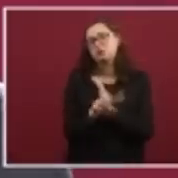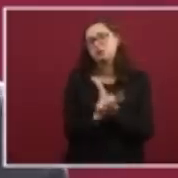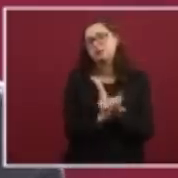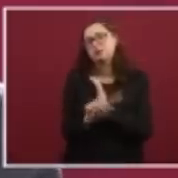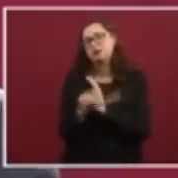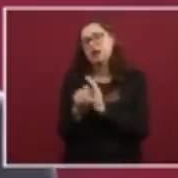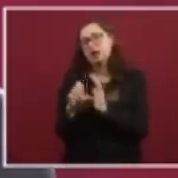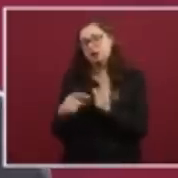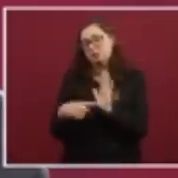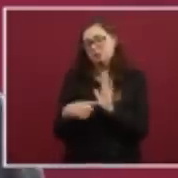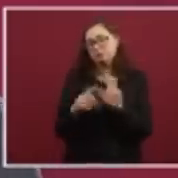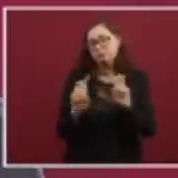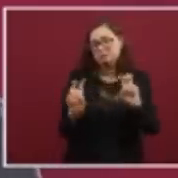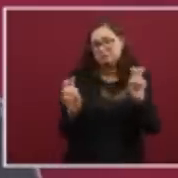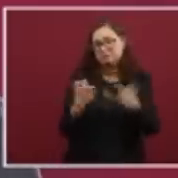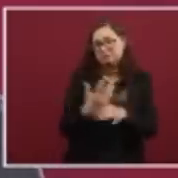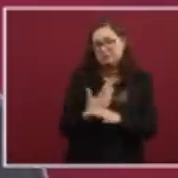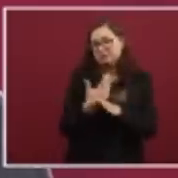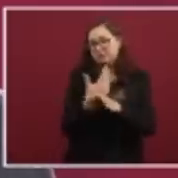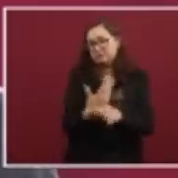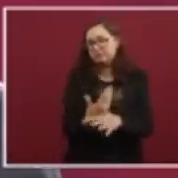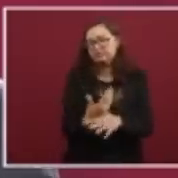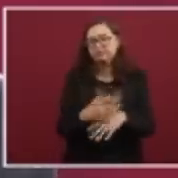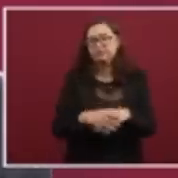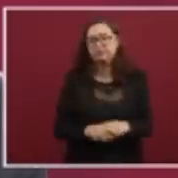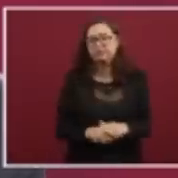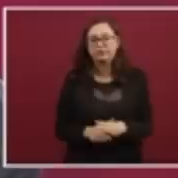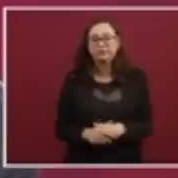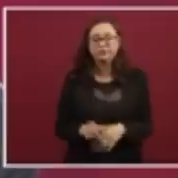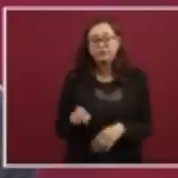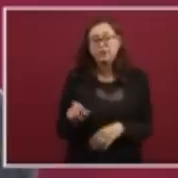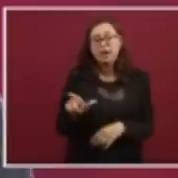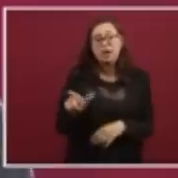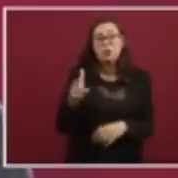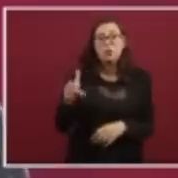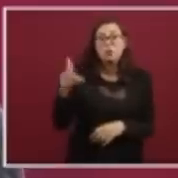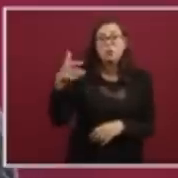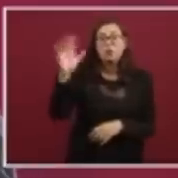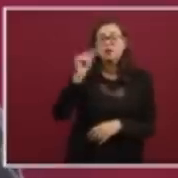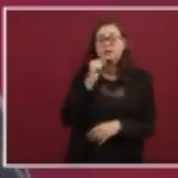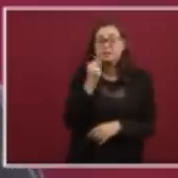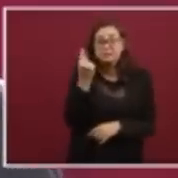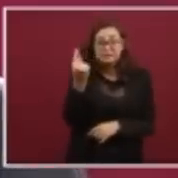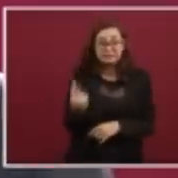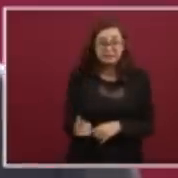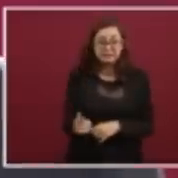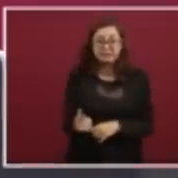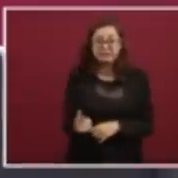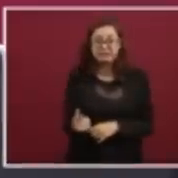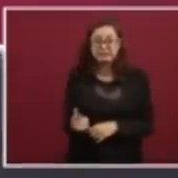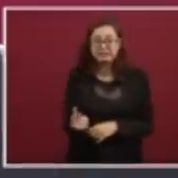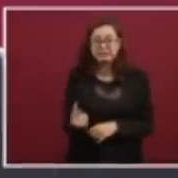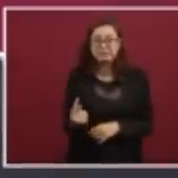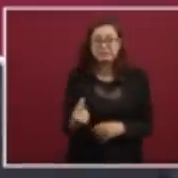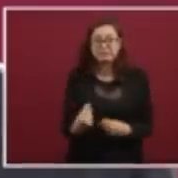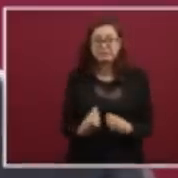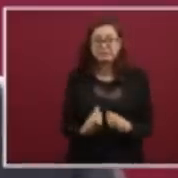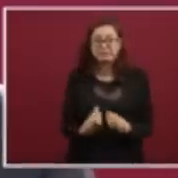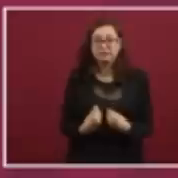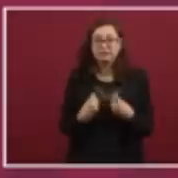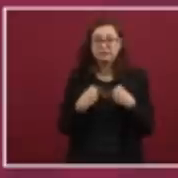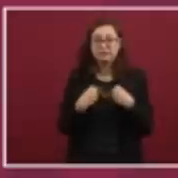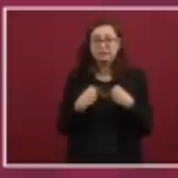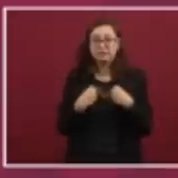ahí hace una referencia de cuando era niño, le tocó vivir en Piedras